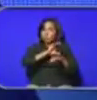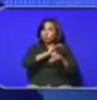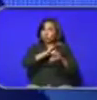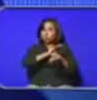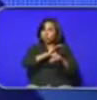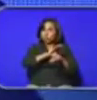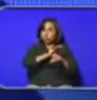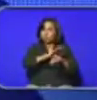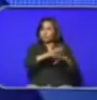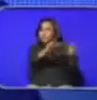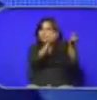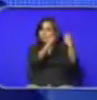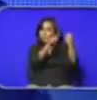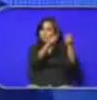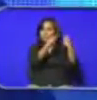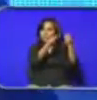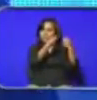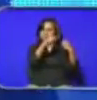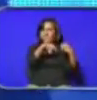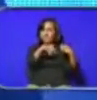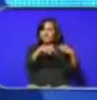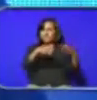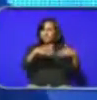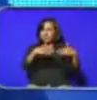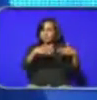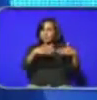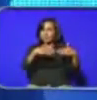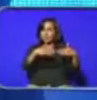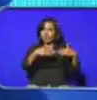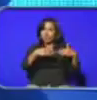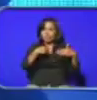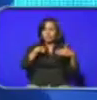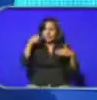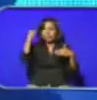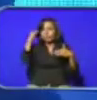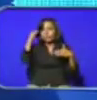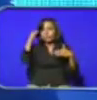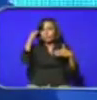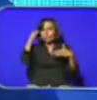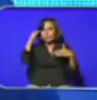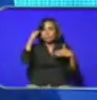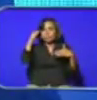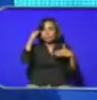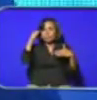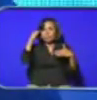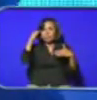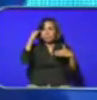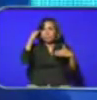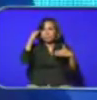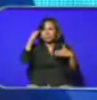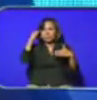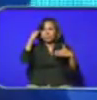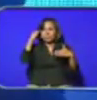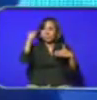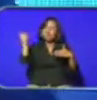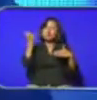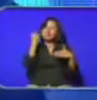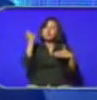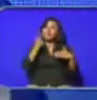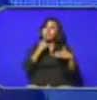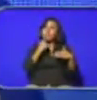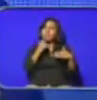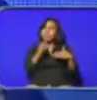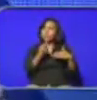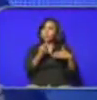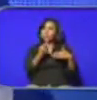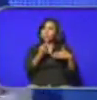impartido aquí en Panamá, yo diría, yo soy de la opinión muy particular, ministro y María Lourdes, y siempre lo he dicho, que en vez de pensar